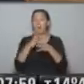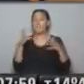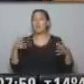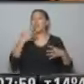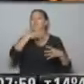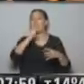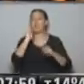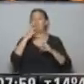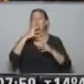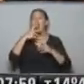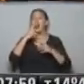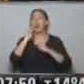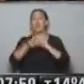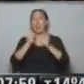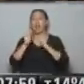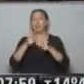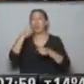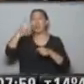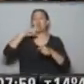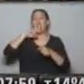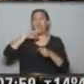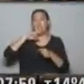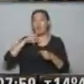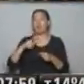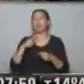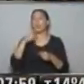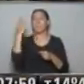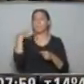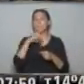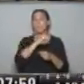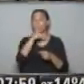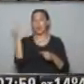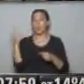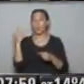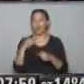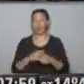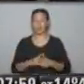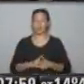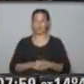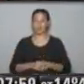ayuda en las afueras de la ciudad de La Plata en la madrugada de este viernes.